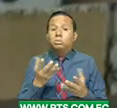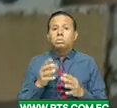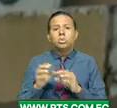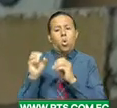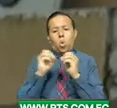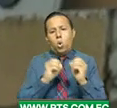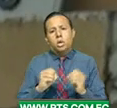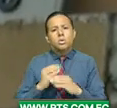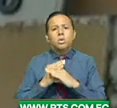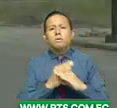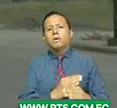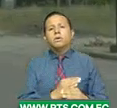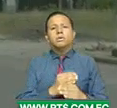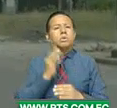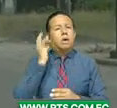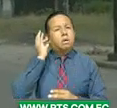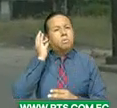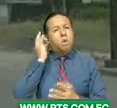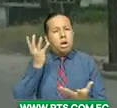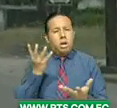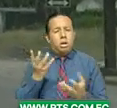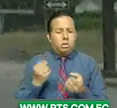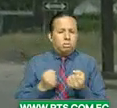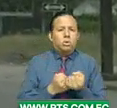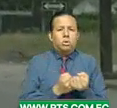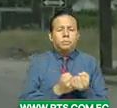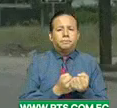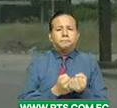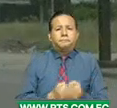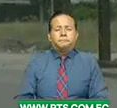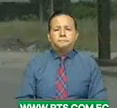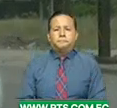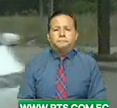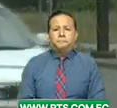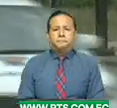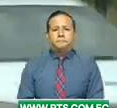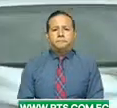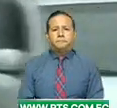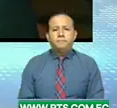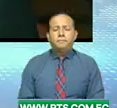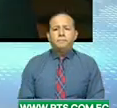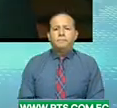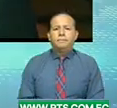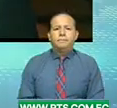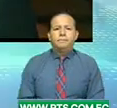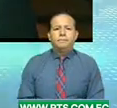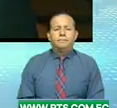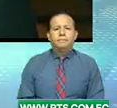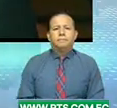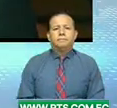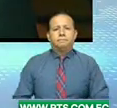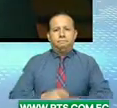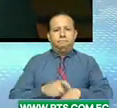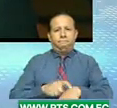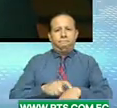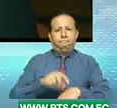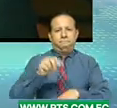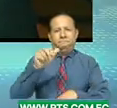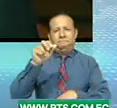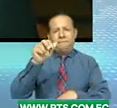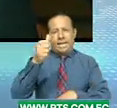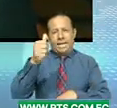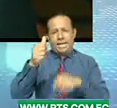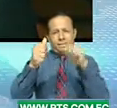Defensa de los Derechos de las Mujeres. Desde Palora, en Morona, Santiago, informó Edwin Fernández. Son las 22 horas con